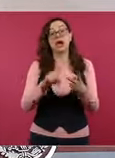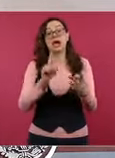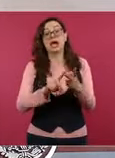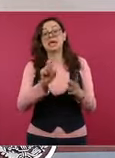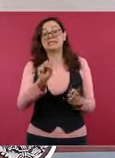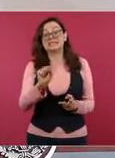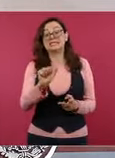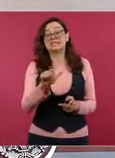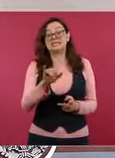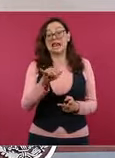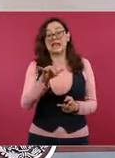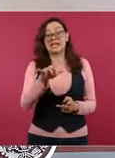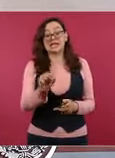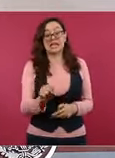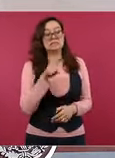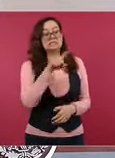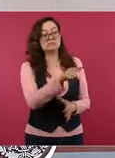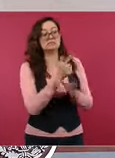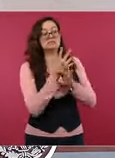Y los hicimos.